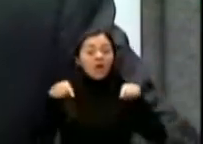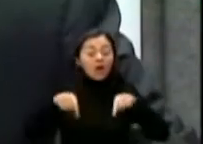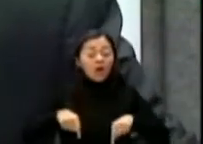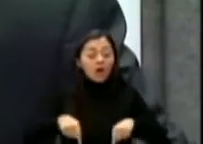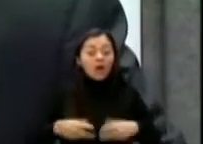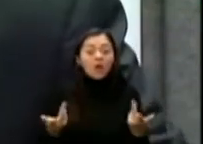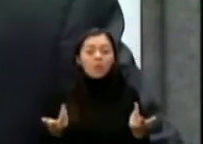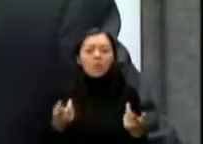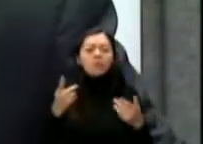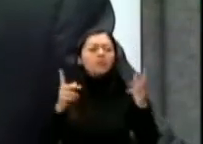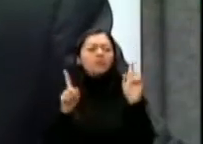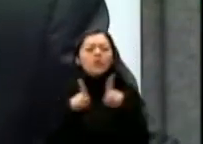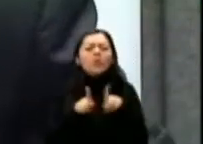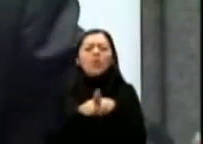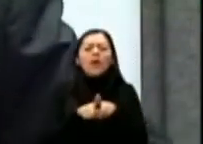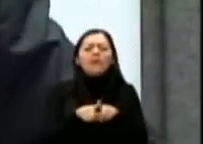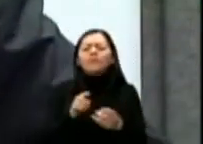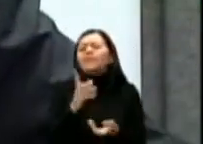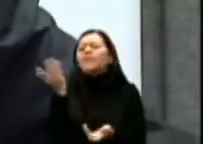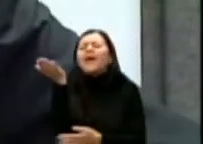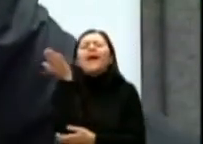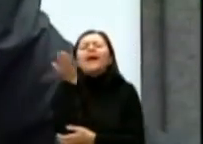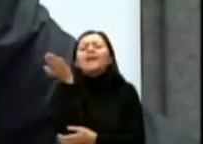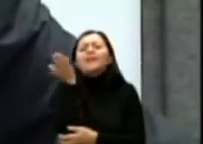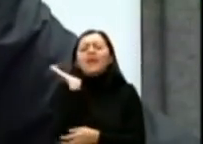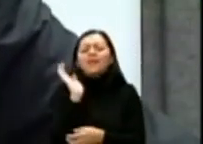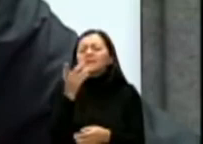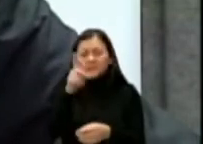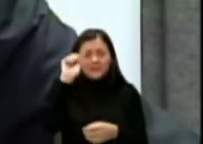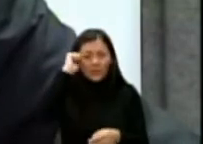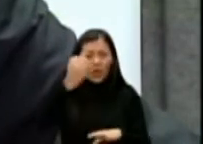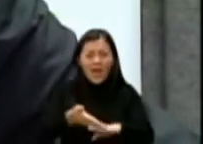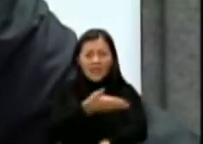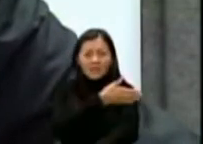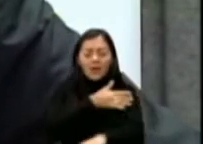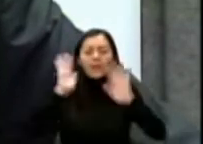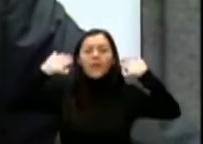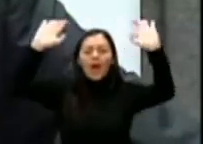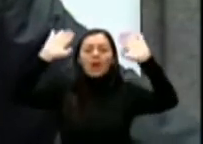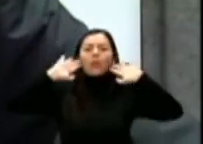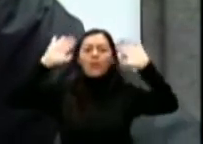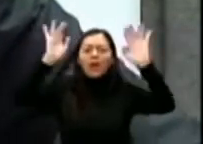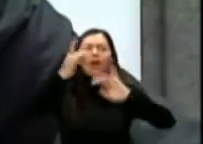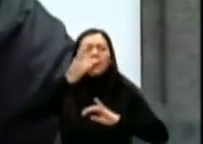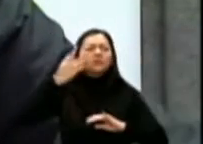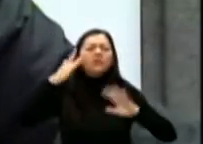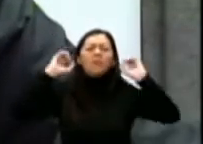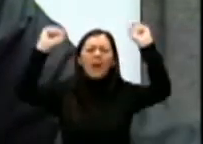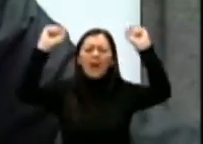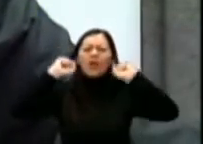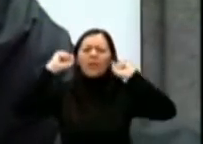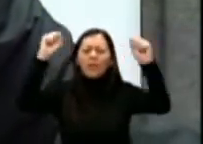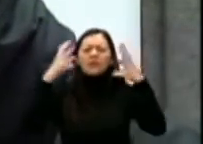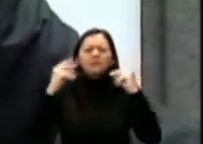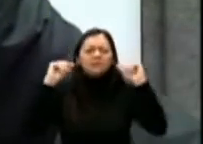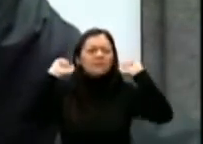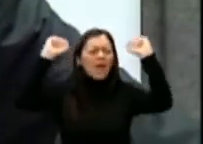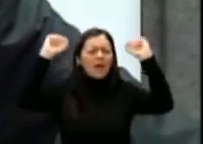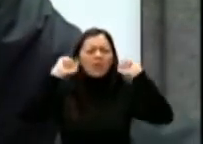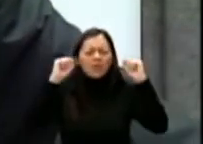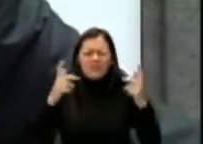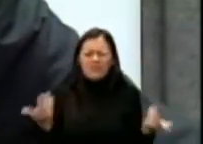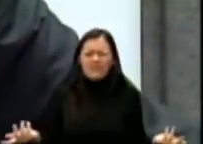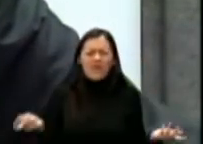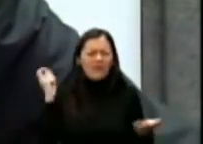la dádiva recuerden ustedes los paros amazónicos nunca se justificará de violencia ni